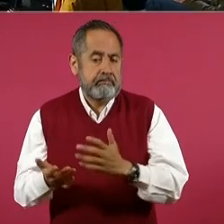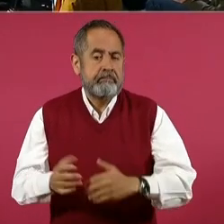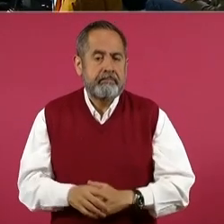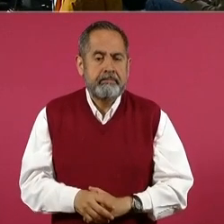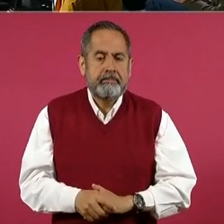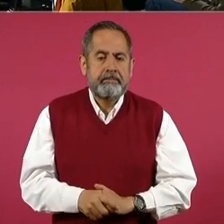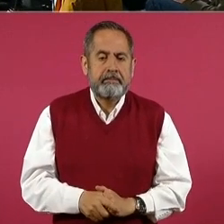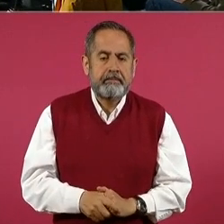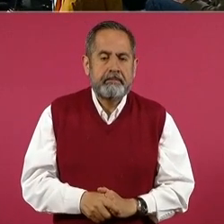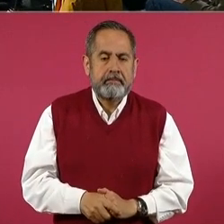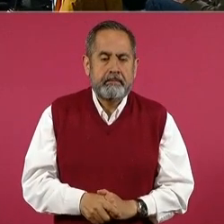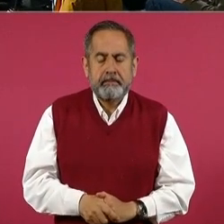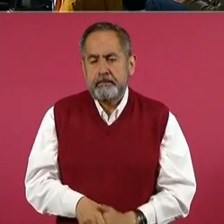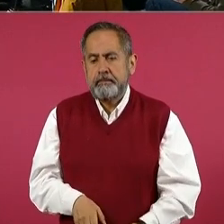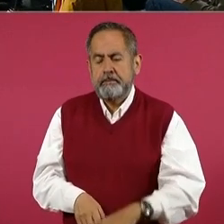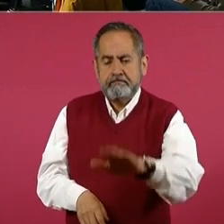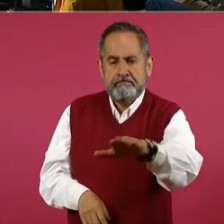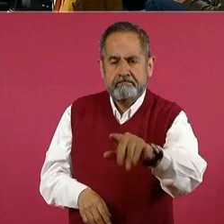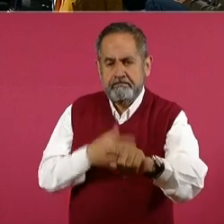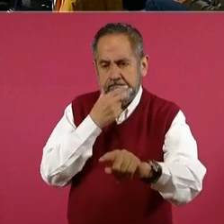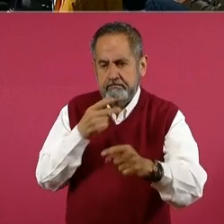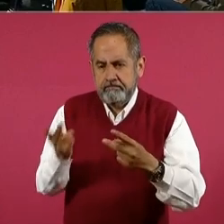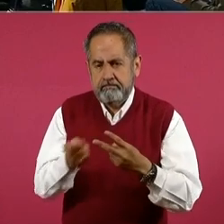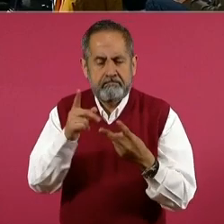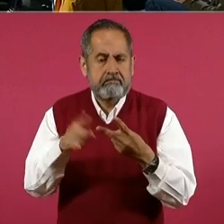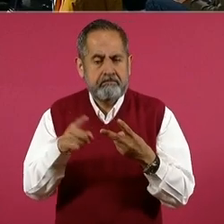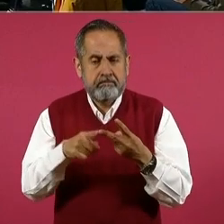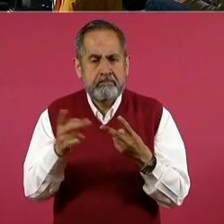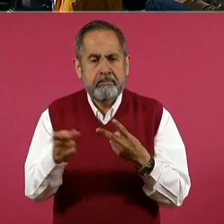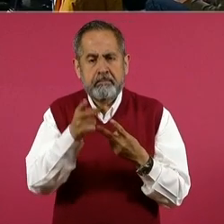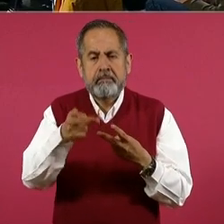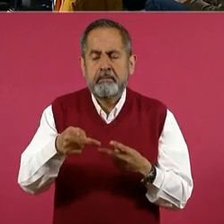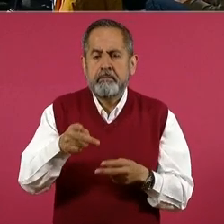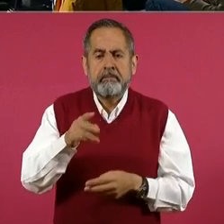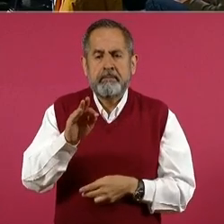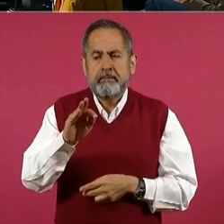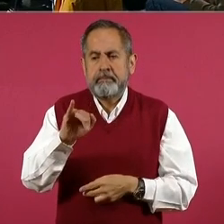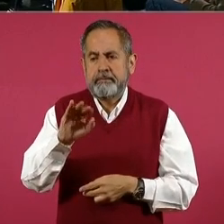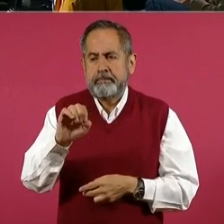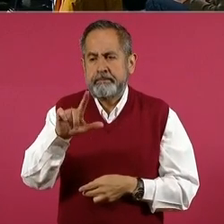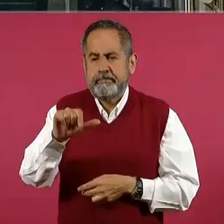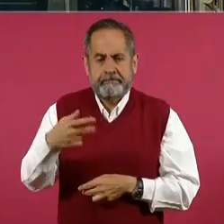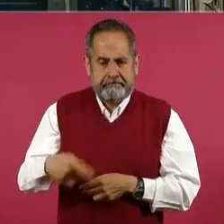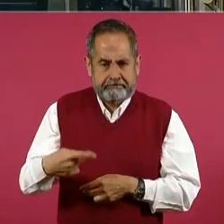Sí, un segundo tema también, siguiendo con temas de fiscalías locales, presidente, sobre esta,